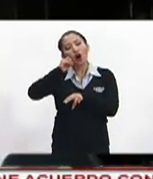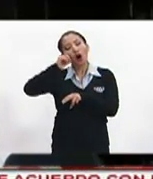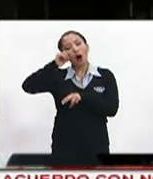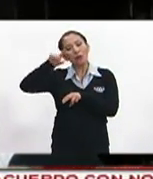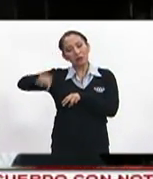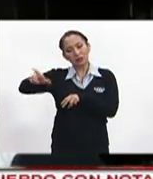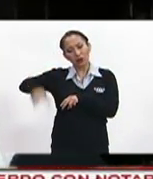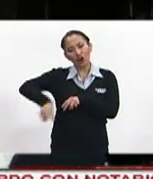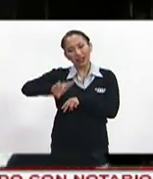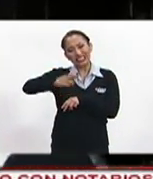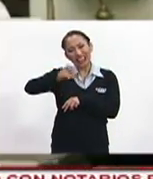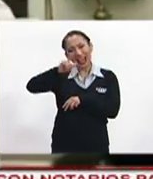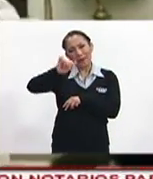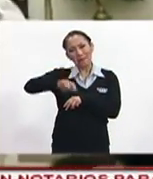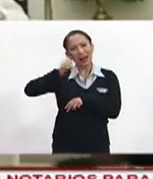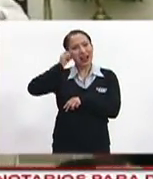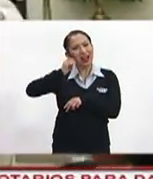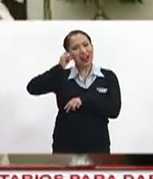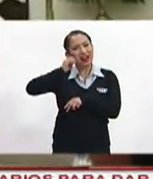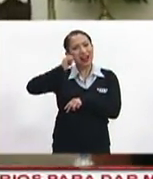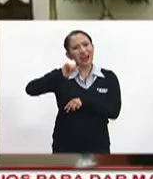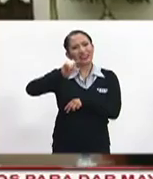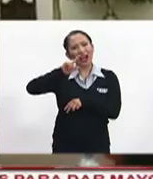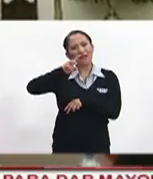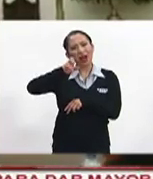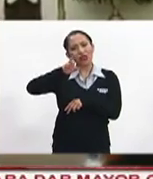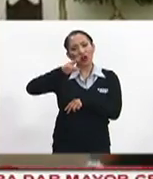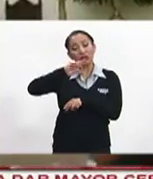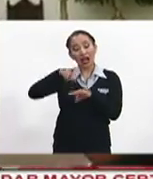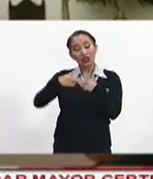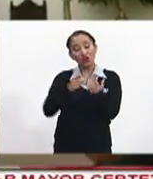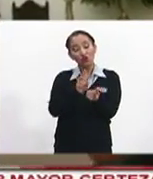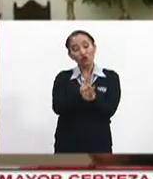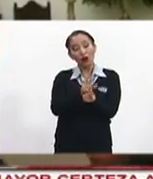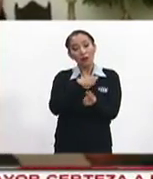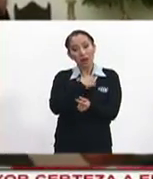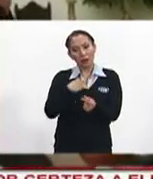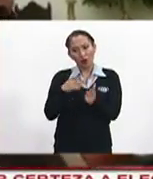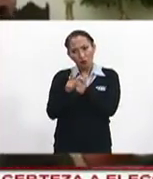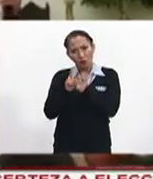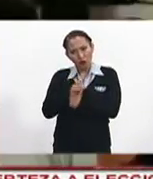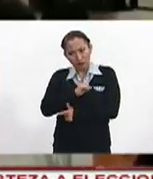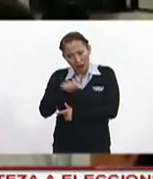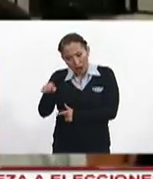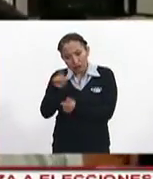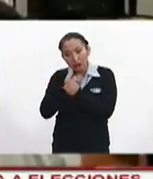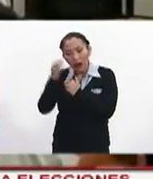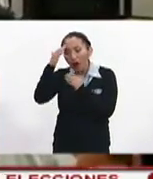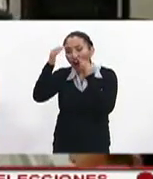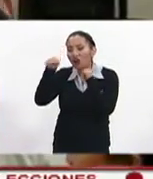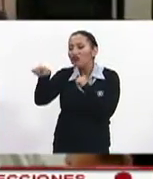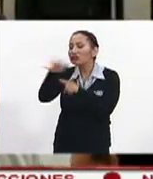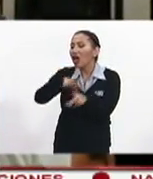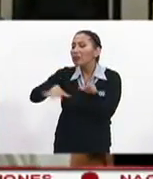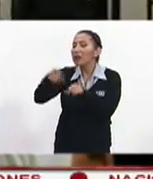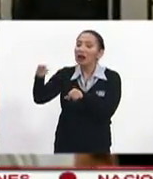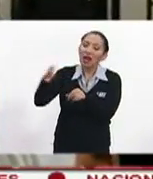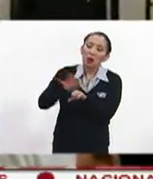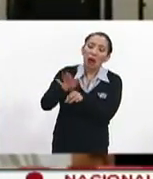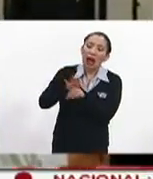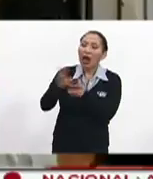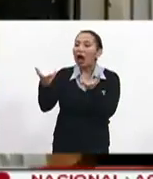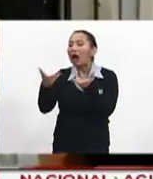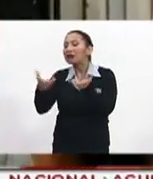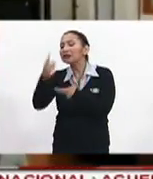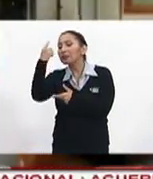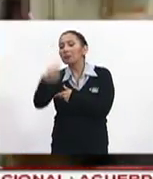de Chilapa, Guerrero, Salvador Rangel, quien se reunió con integrantes del crimen organizado para conocer el contexto y ver qué medidas